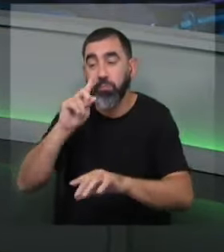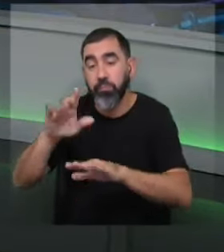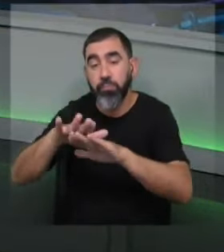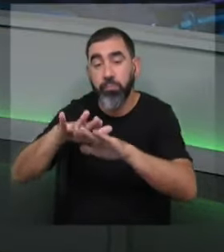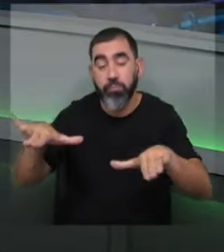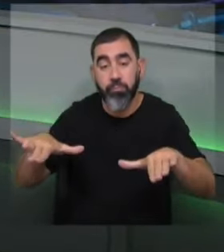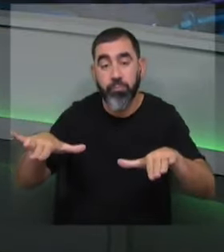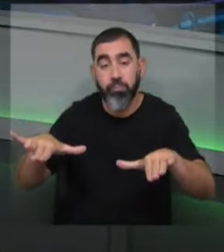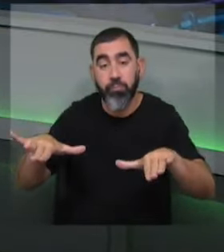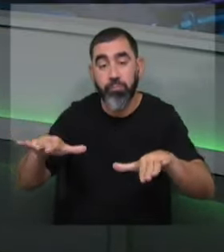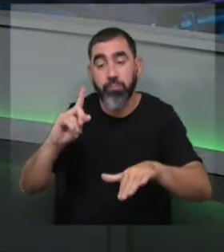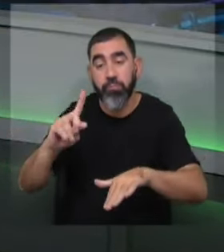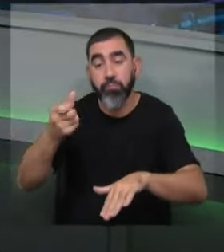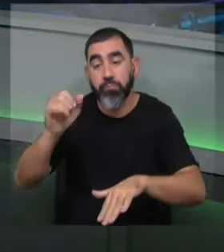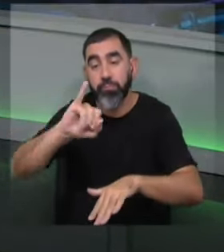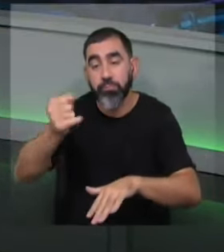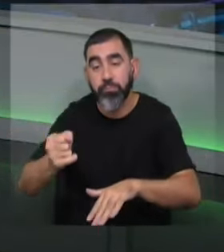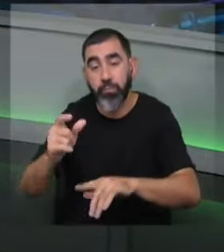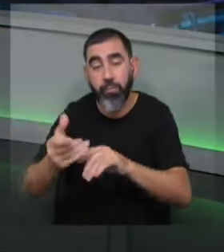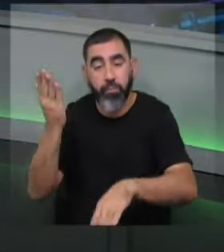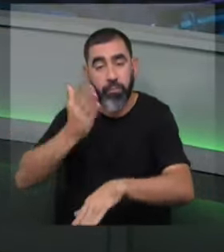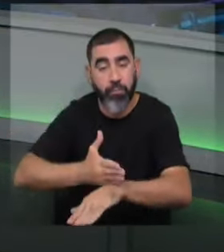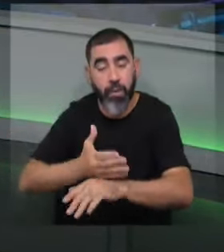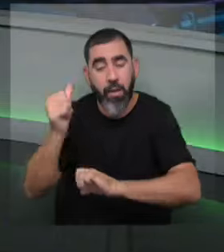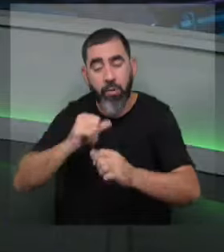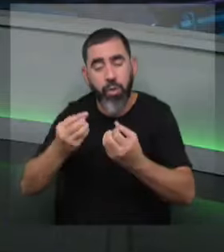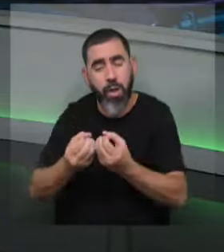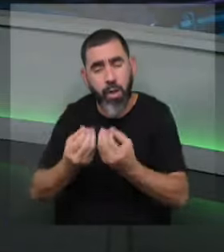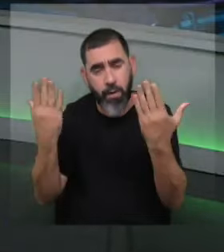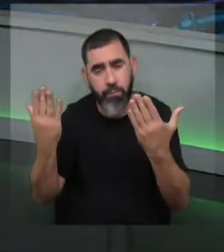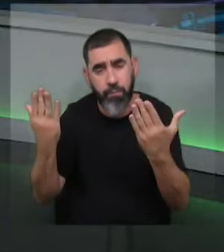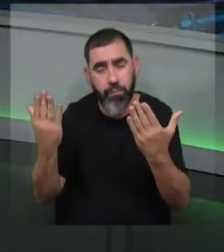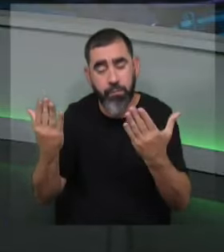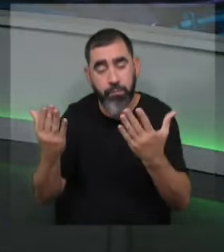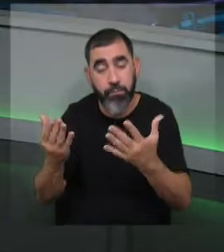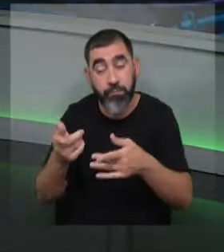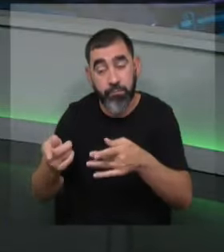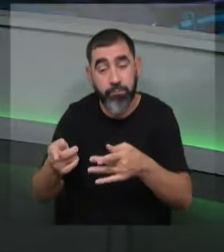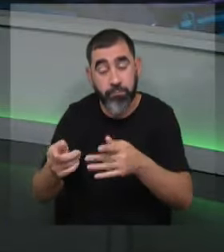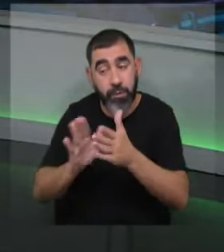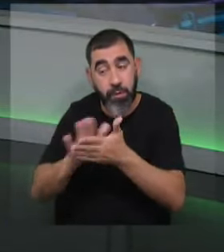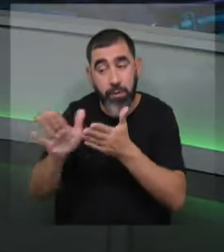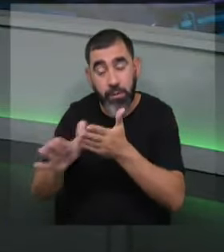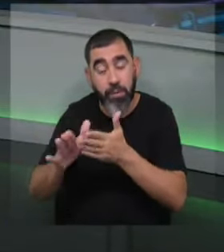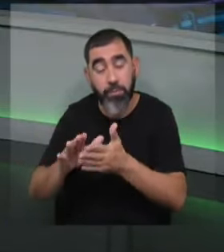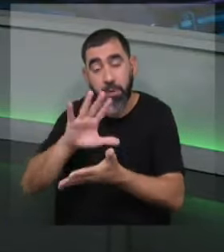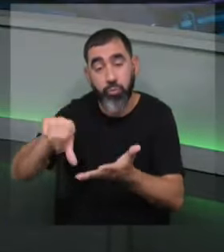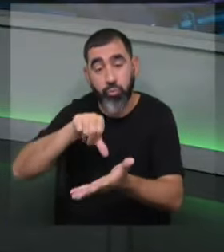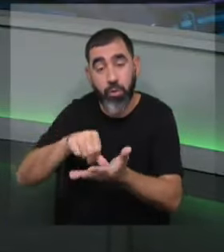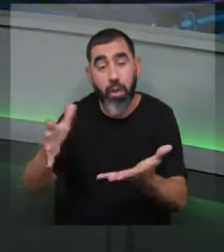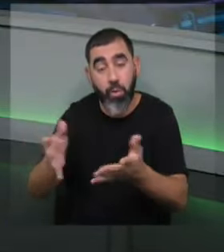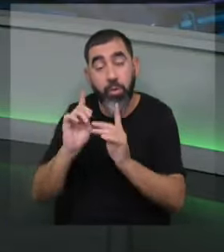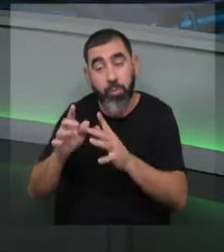niñas gazatíes, muchos de ellos amputados y con lesiones crónicas recibidas mientras estaban huyendo hacia Rafah, que ahora